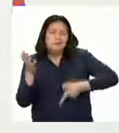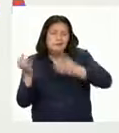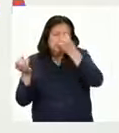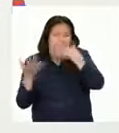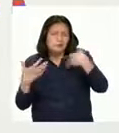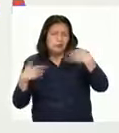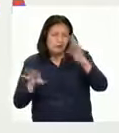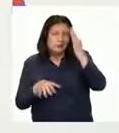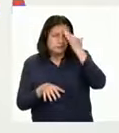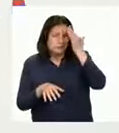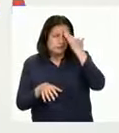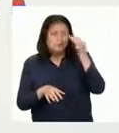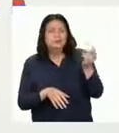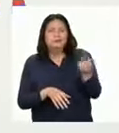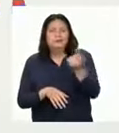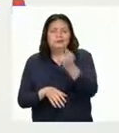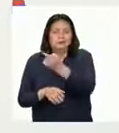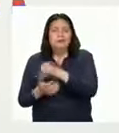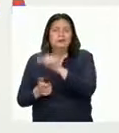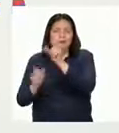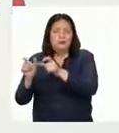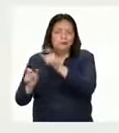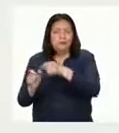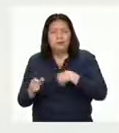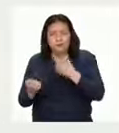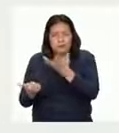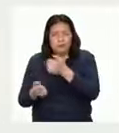ya conozco de cada uno de mis entrevistados?